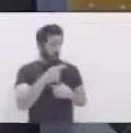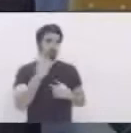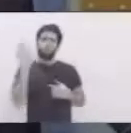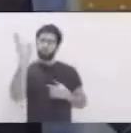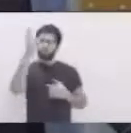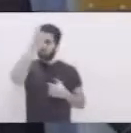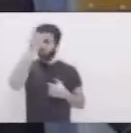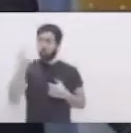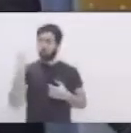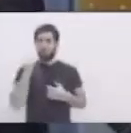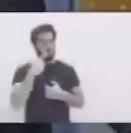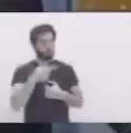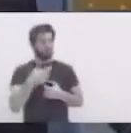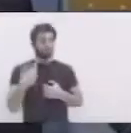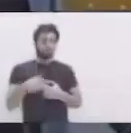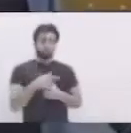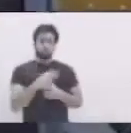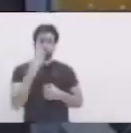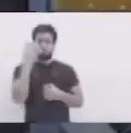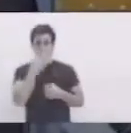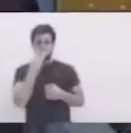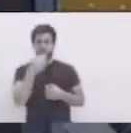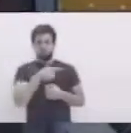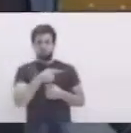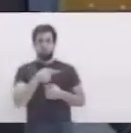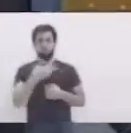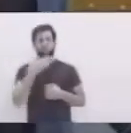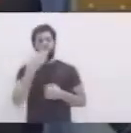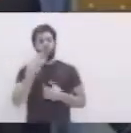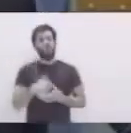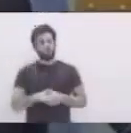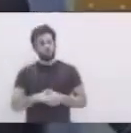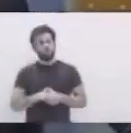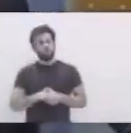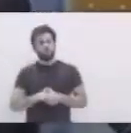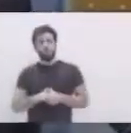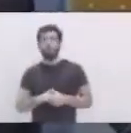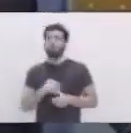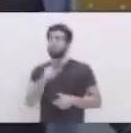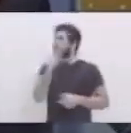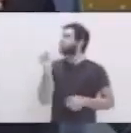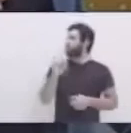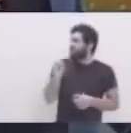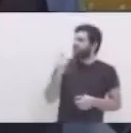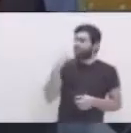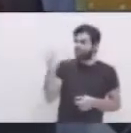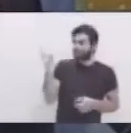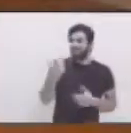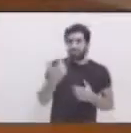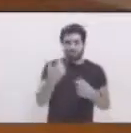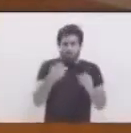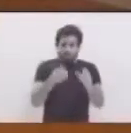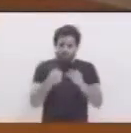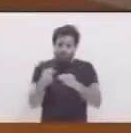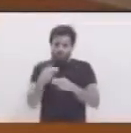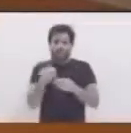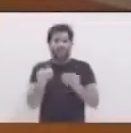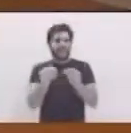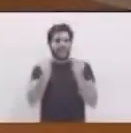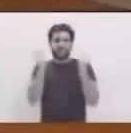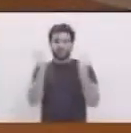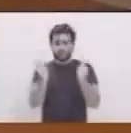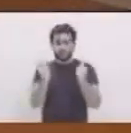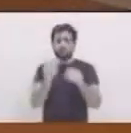rápido el poder ir armando nuestra... ¿Así es? Nuestra jirafa en este caso, ¿verdad? Y si te das cuenta, solo son cortes bastante rápidos, porque